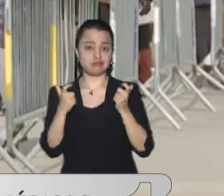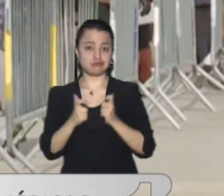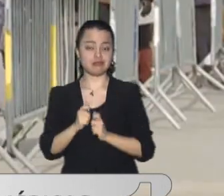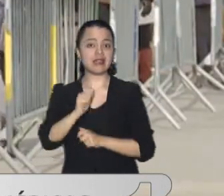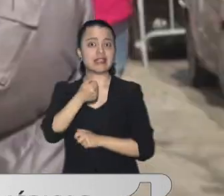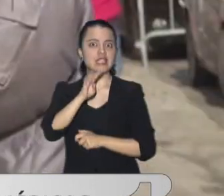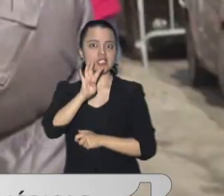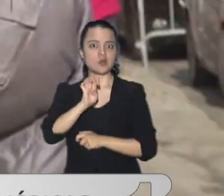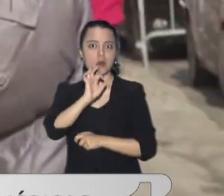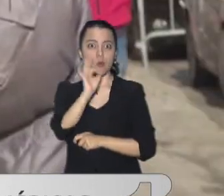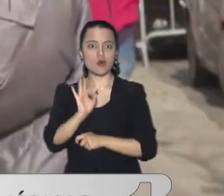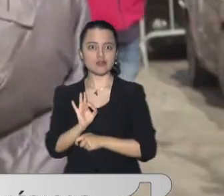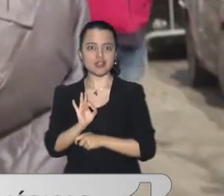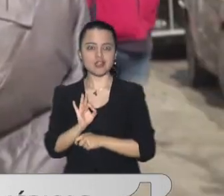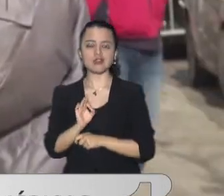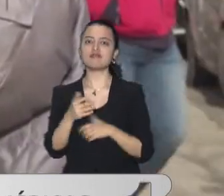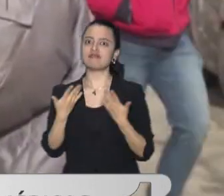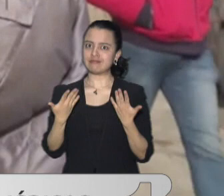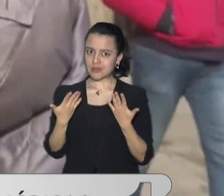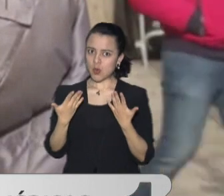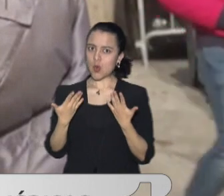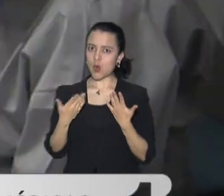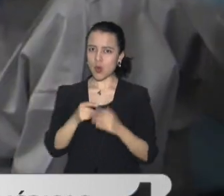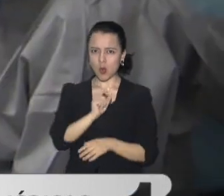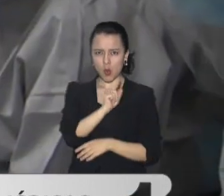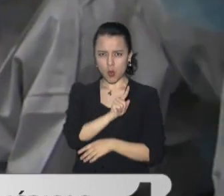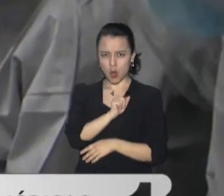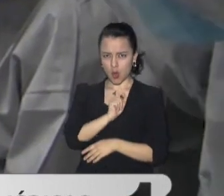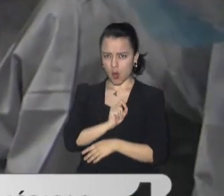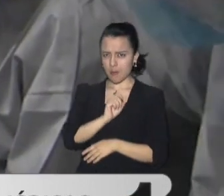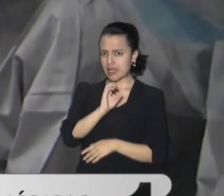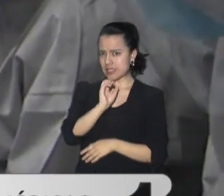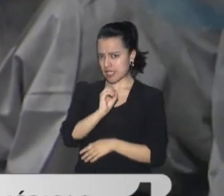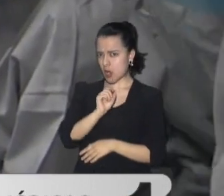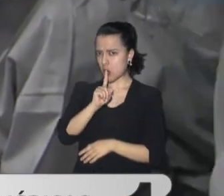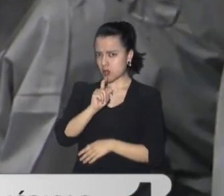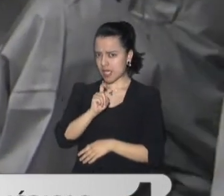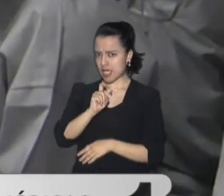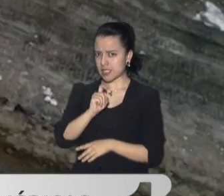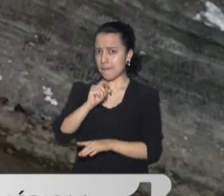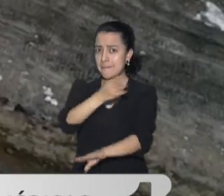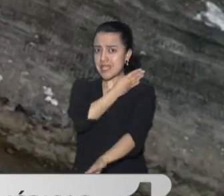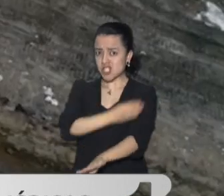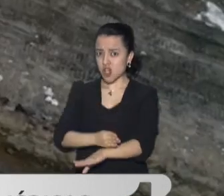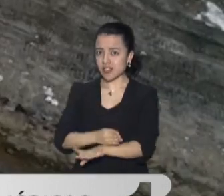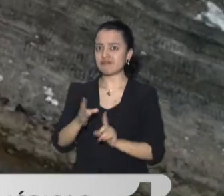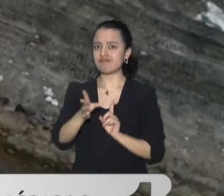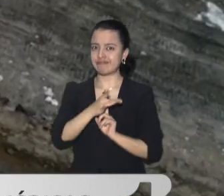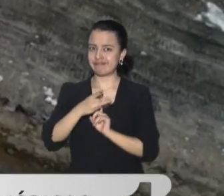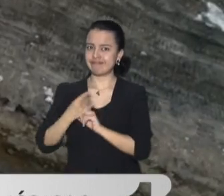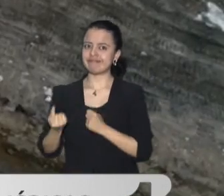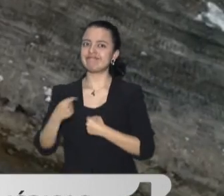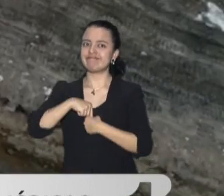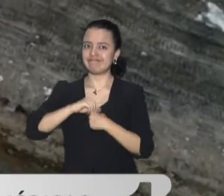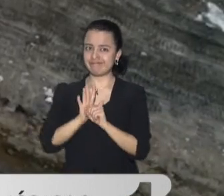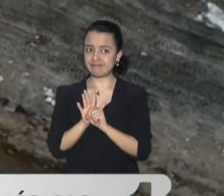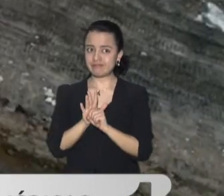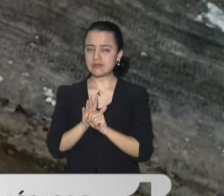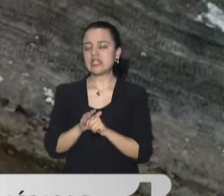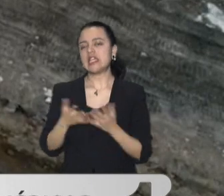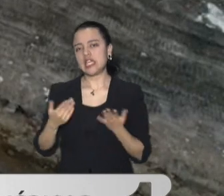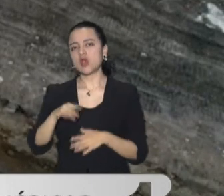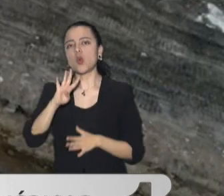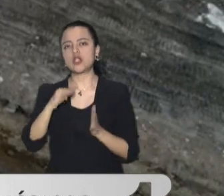un 19% al detectarse 1,06 millones de nuevas infecciones, así como más de 34 mil decesos